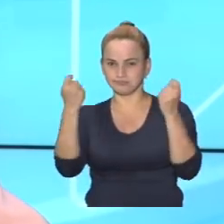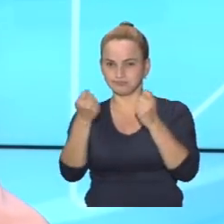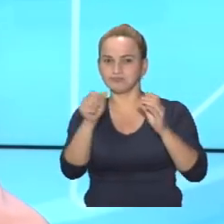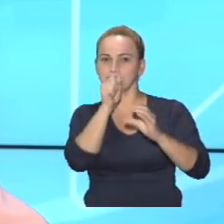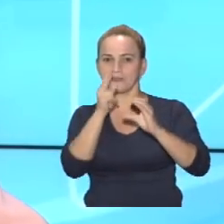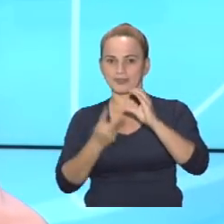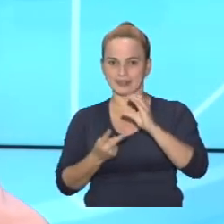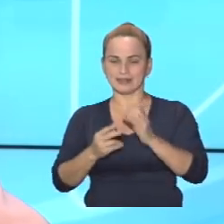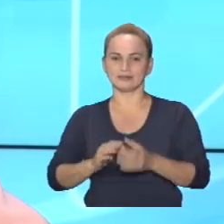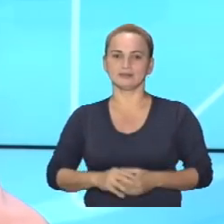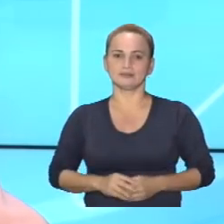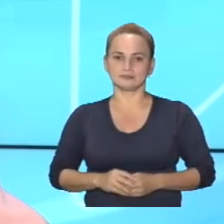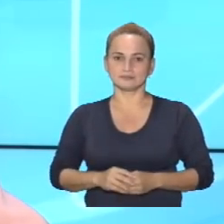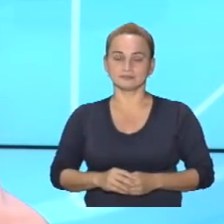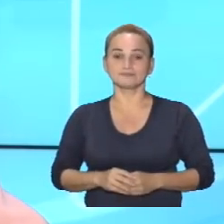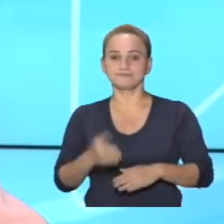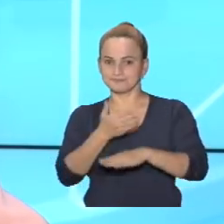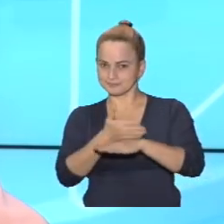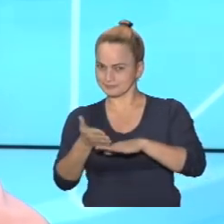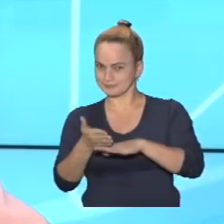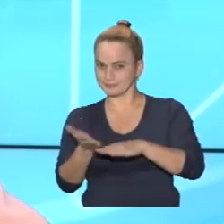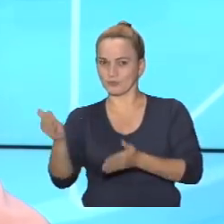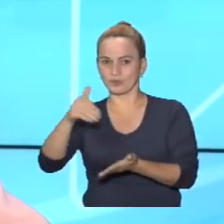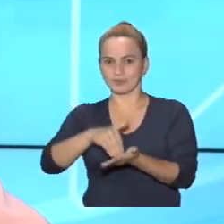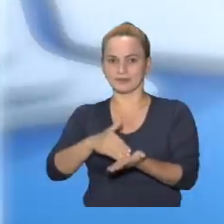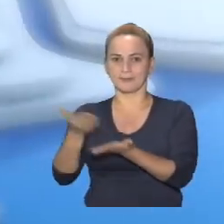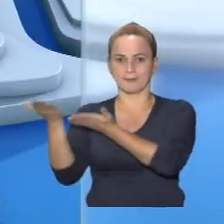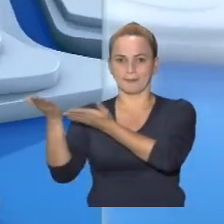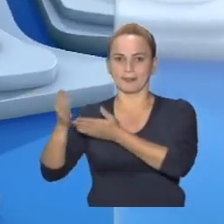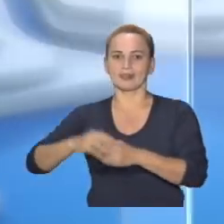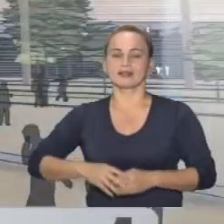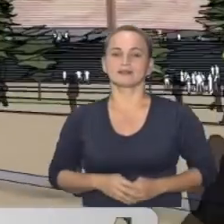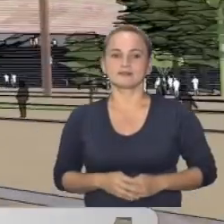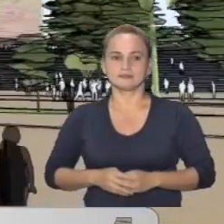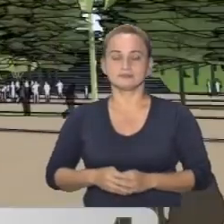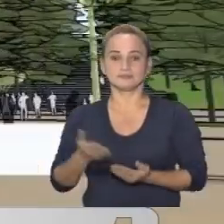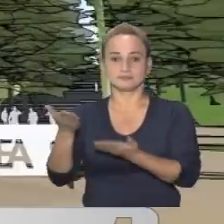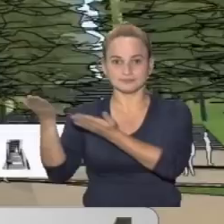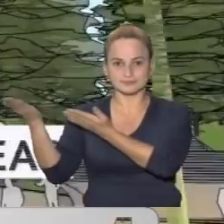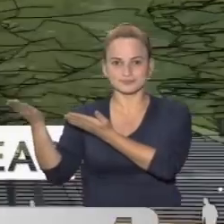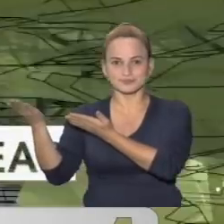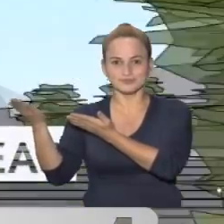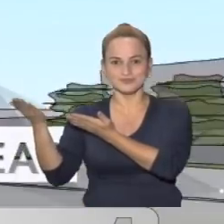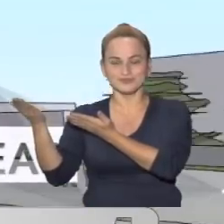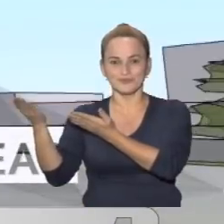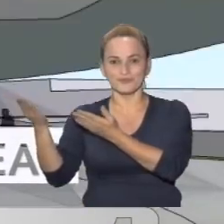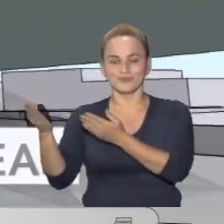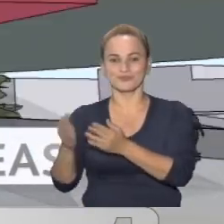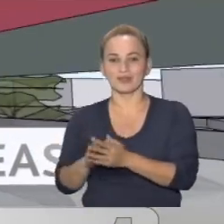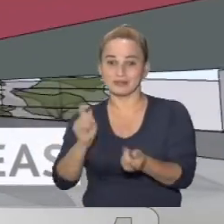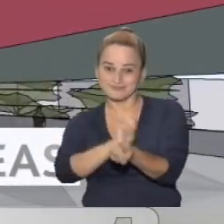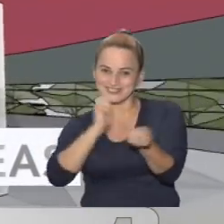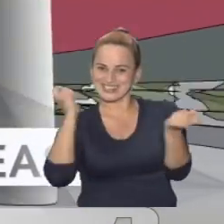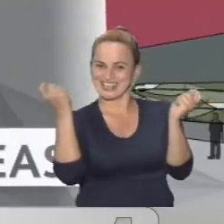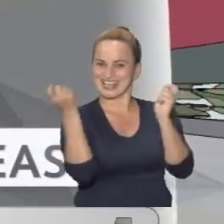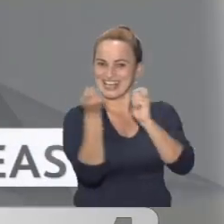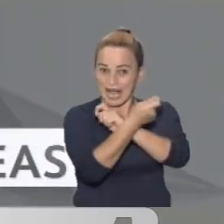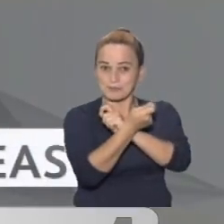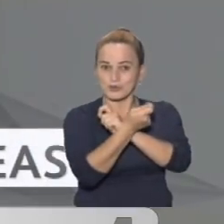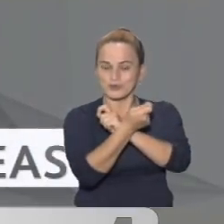pausa en Noticentro 1 CMI, pero al regresar espere. Así quedará el Estadio El Campín tras la remodelación